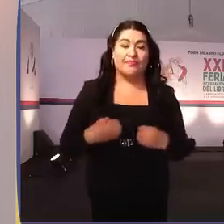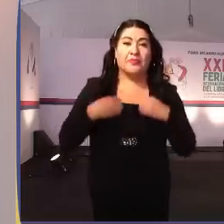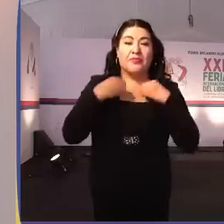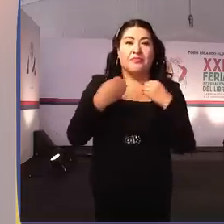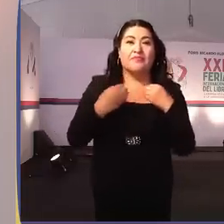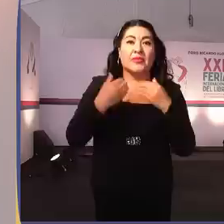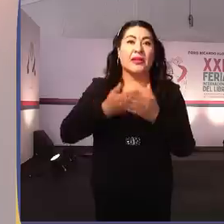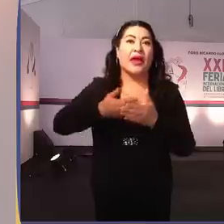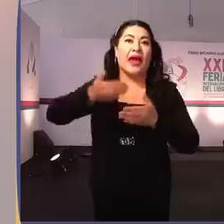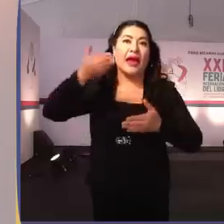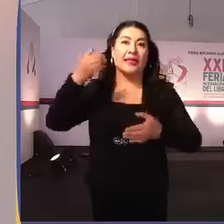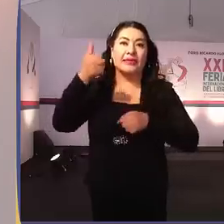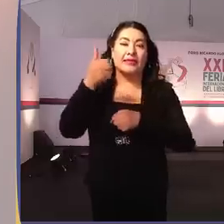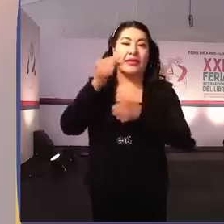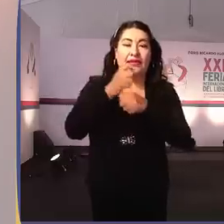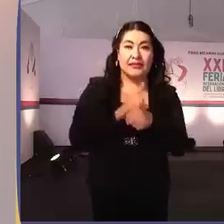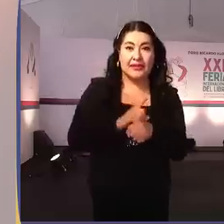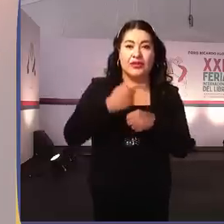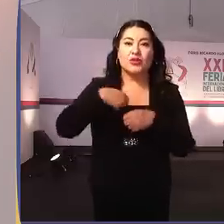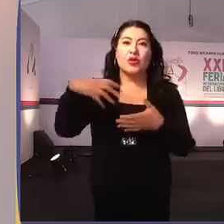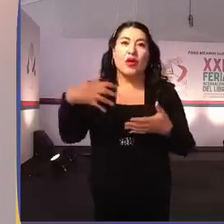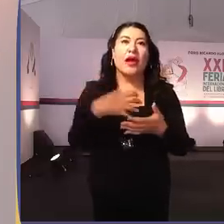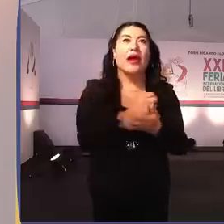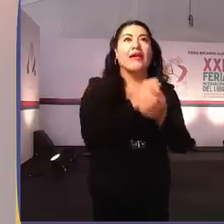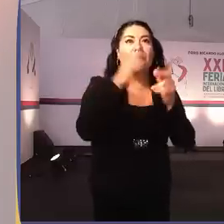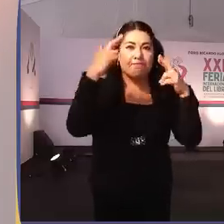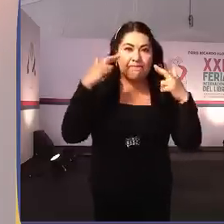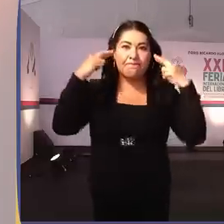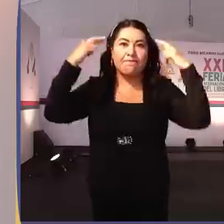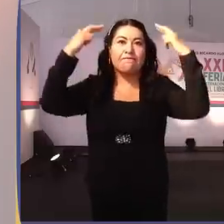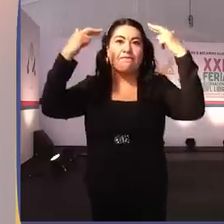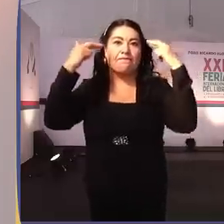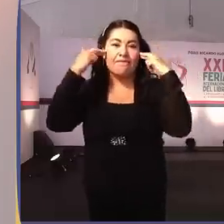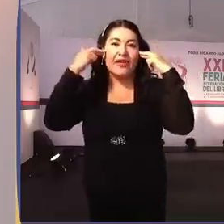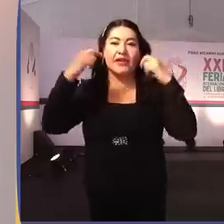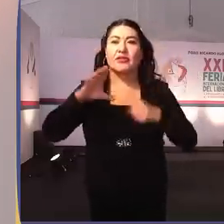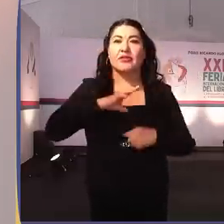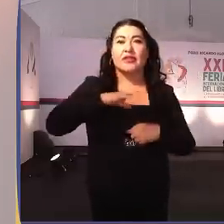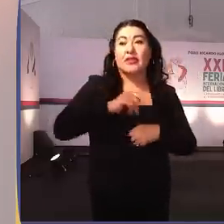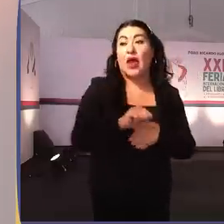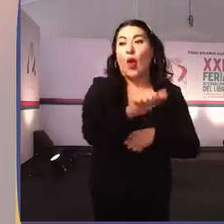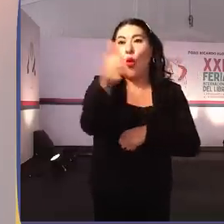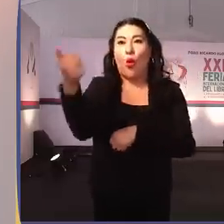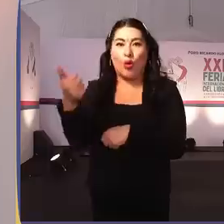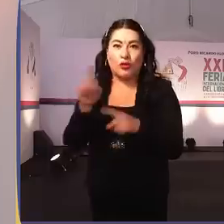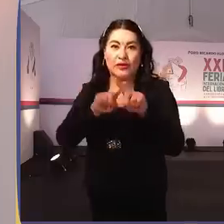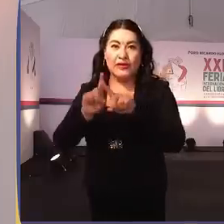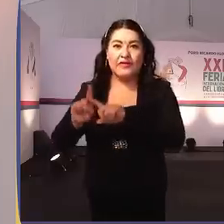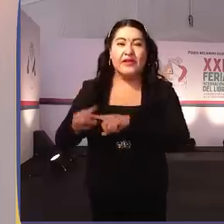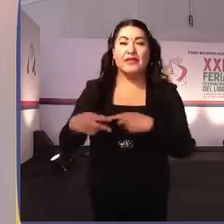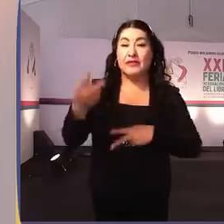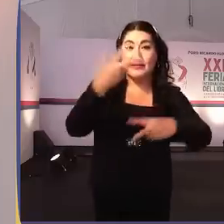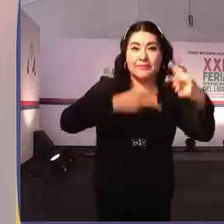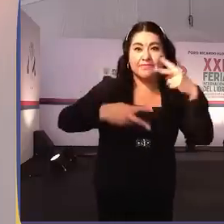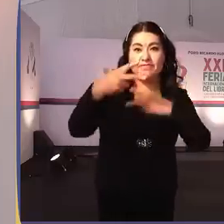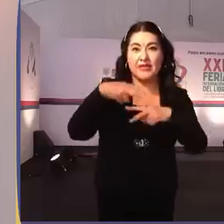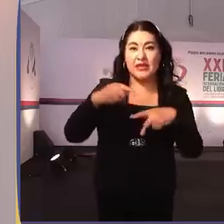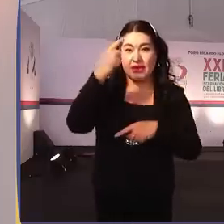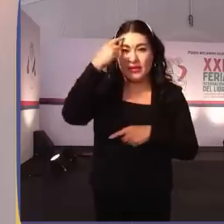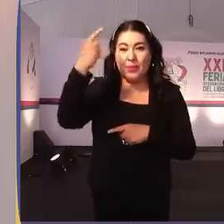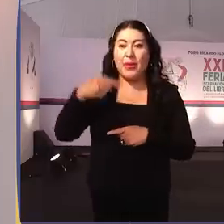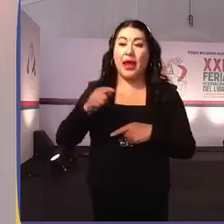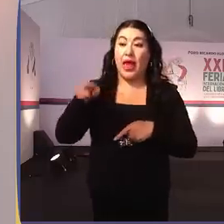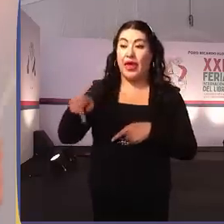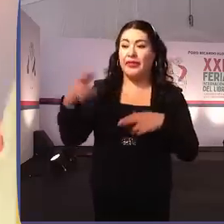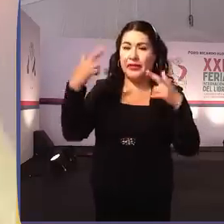podría ser que antes de 6 días ganase yo tal reino, que tuviese otros a él adherentes, que viniesen de molde para